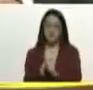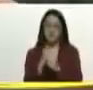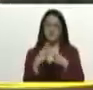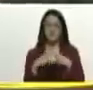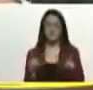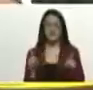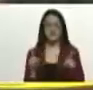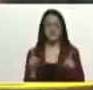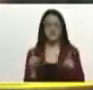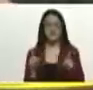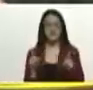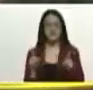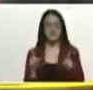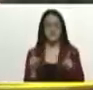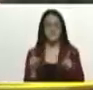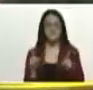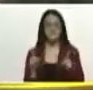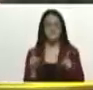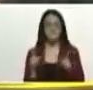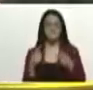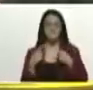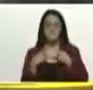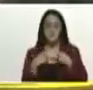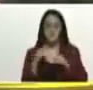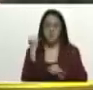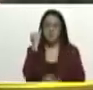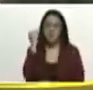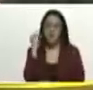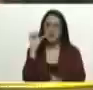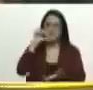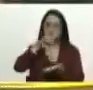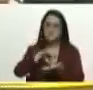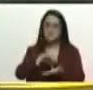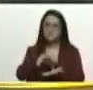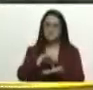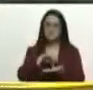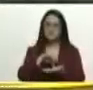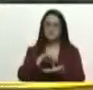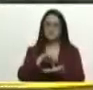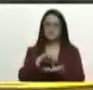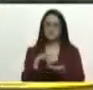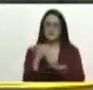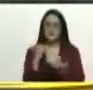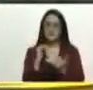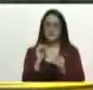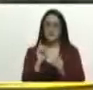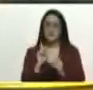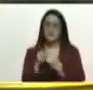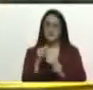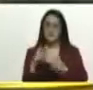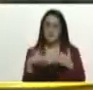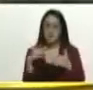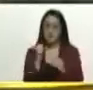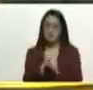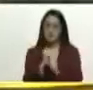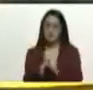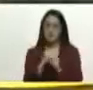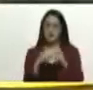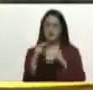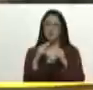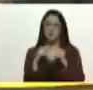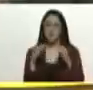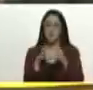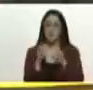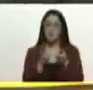distinto. Sin embargo, la idea central en la que tenemos que trabajar es en la construcción de un